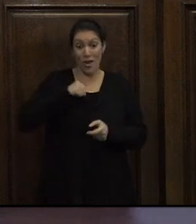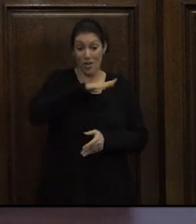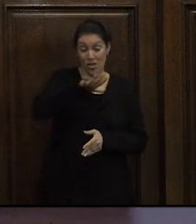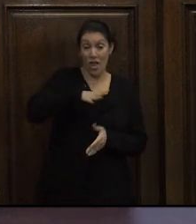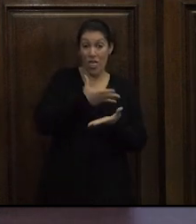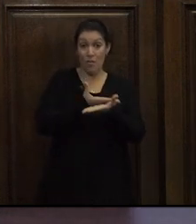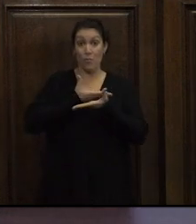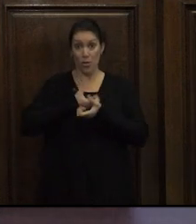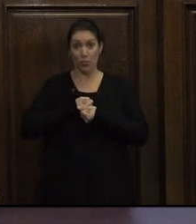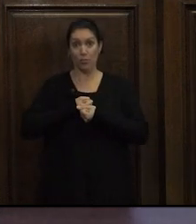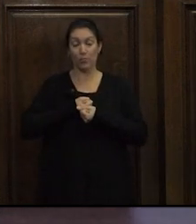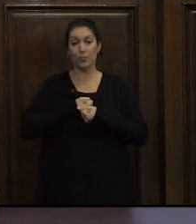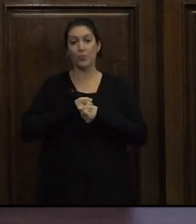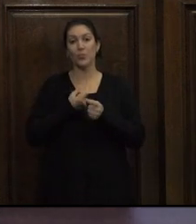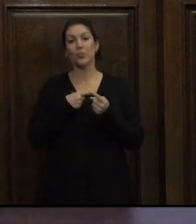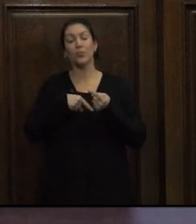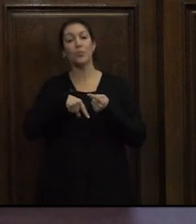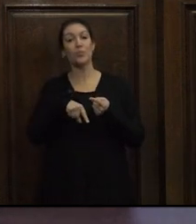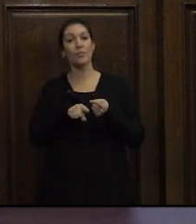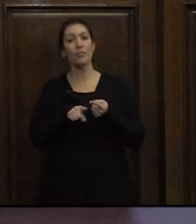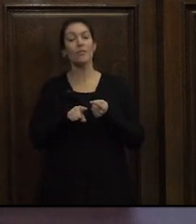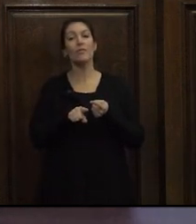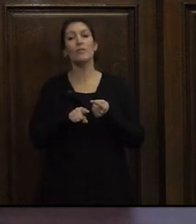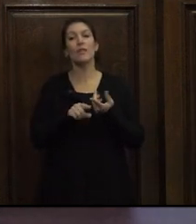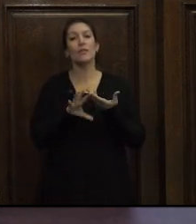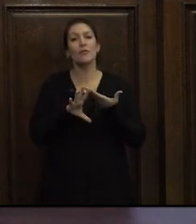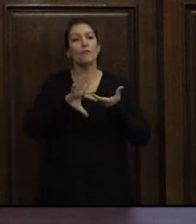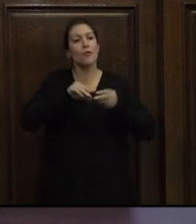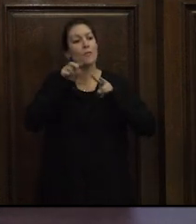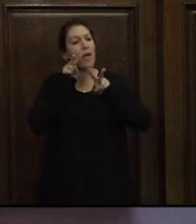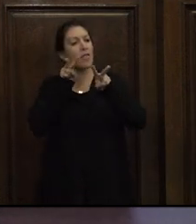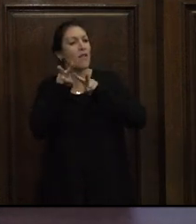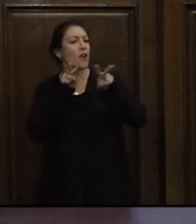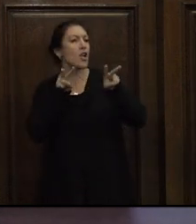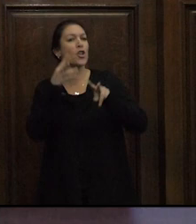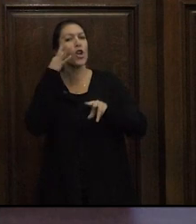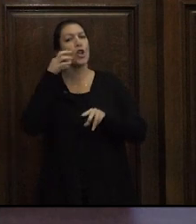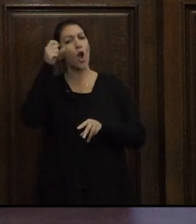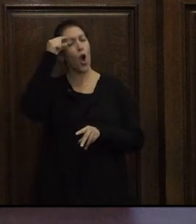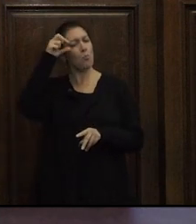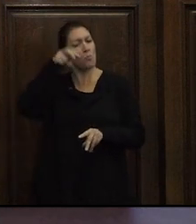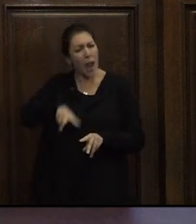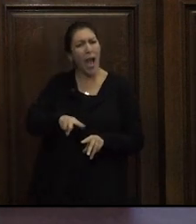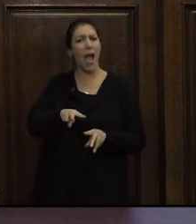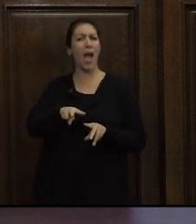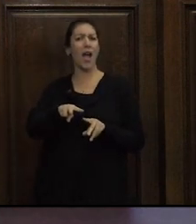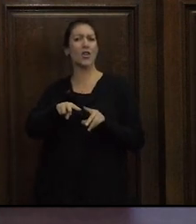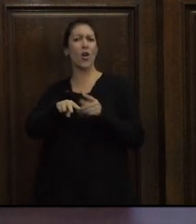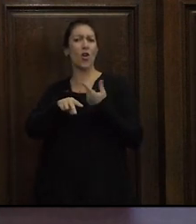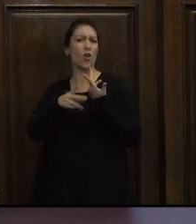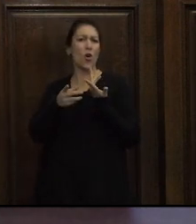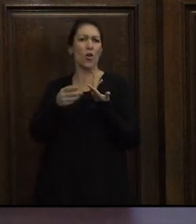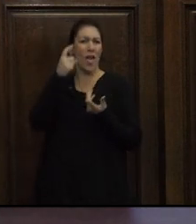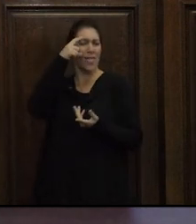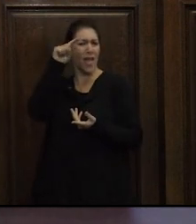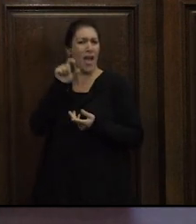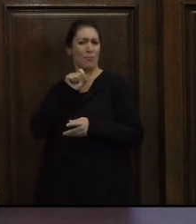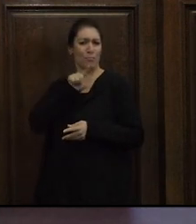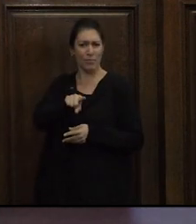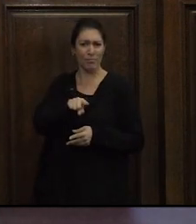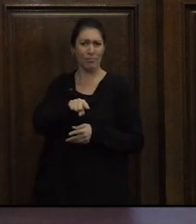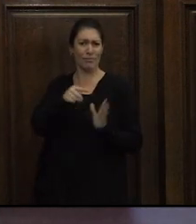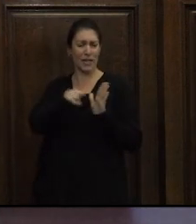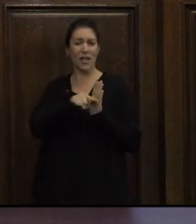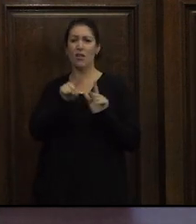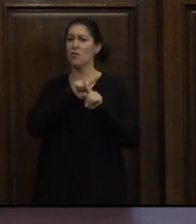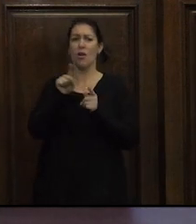yo diría que, como lo veo por lo menos de esta perspectiva, no me parece que sea un plan de una mente maléfica, sino que es una